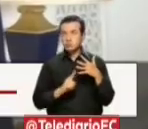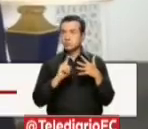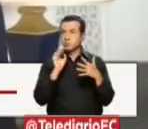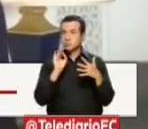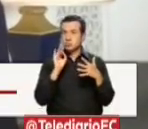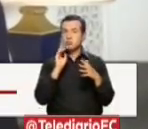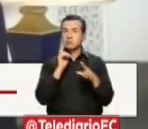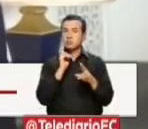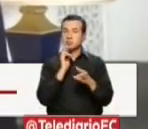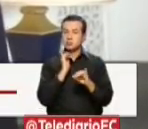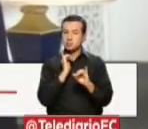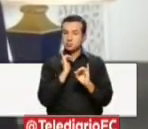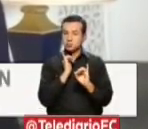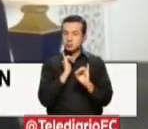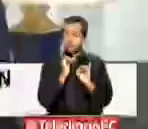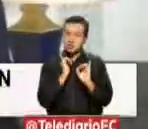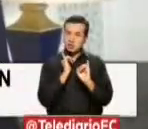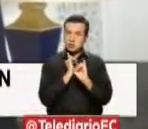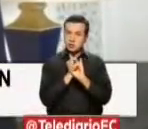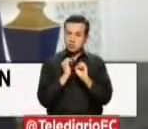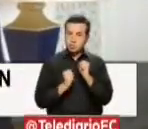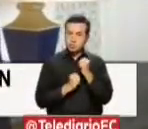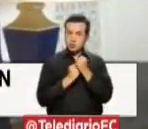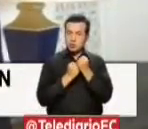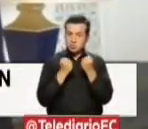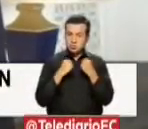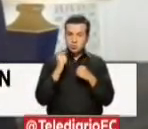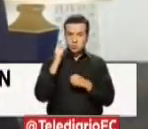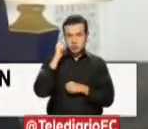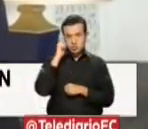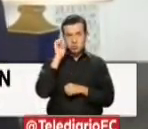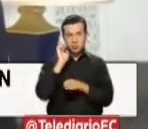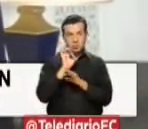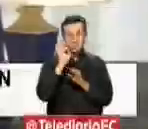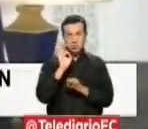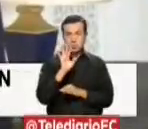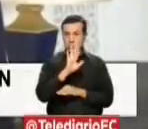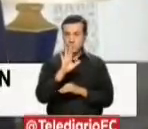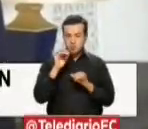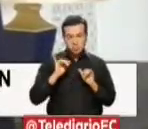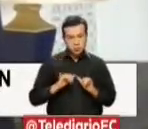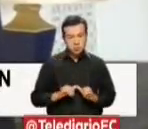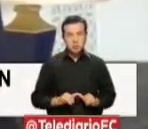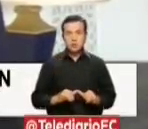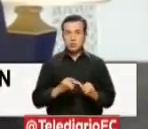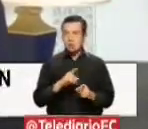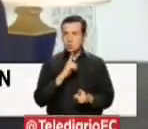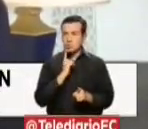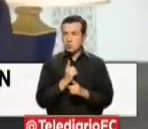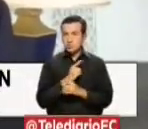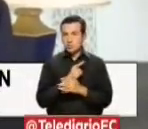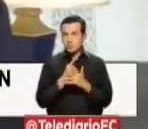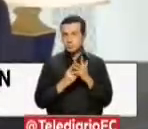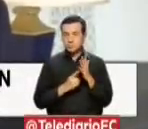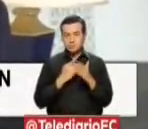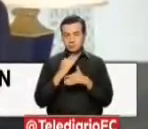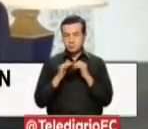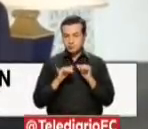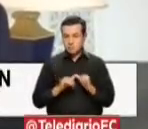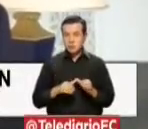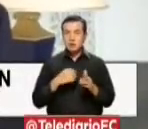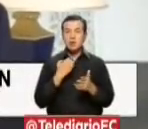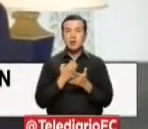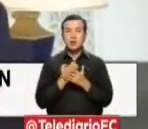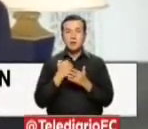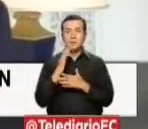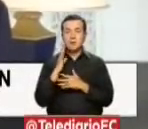de la institución para apoyar los esfuerzos del Ecuador para continuar este camino hacia una